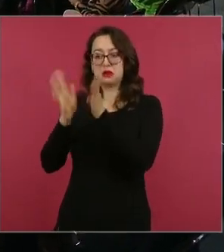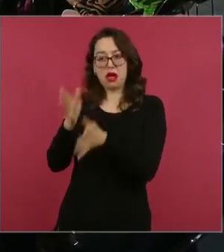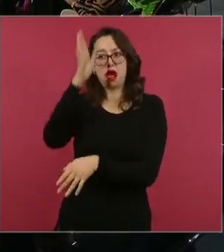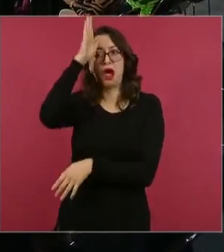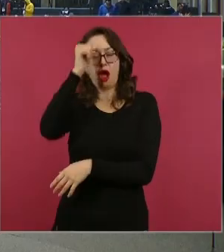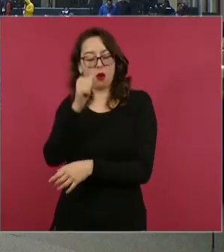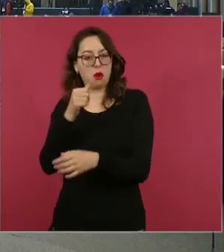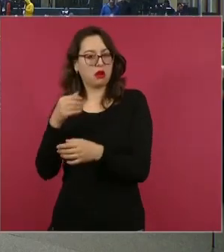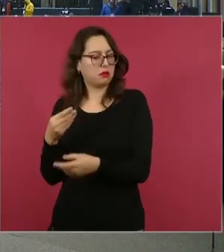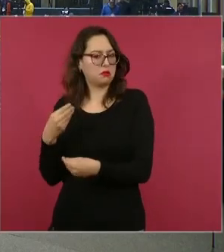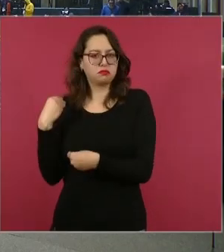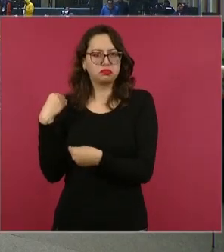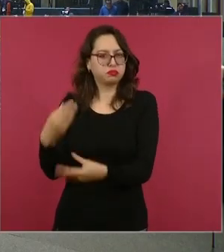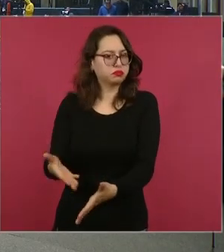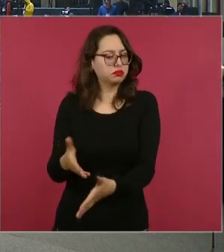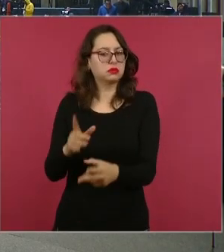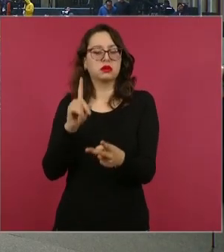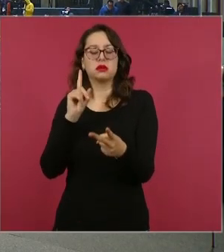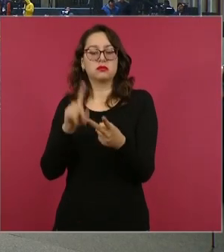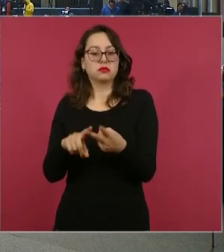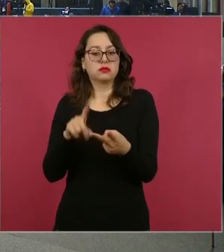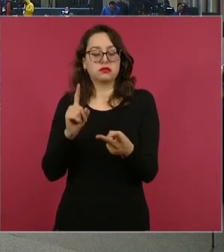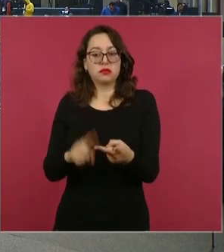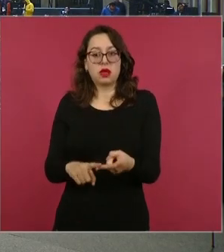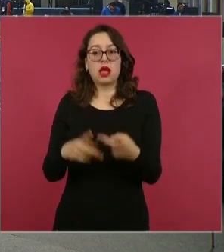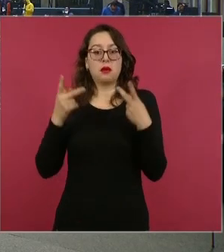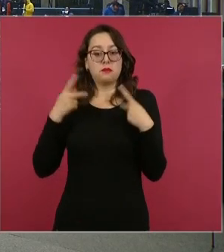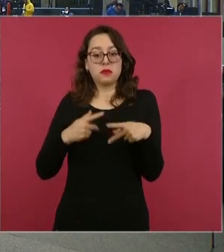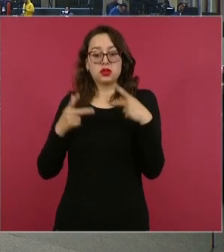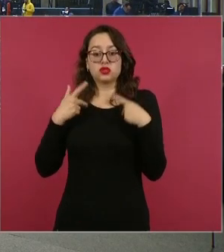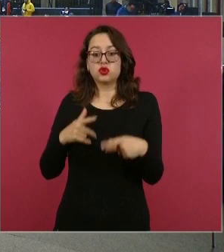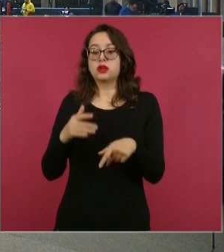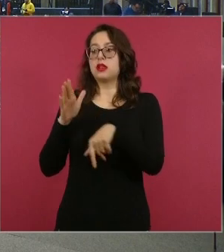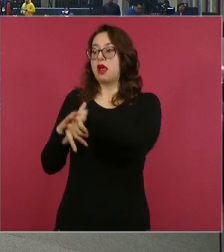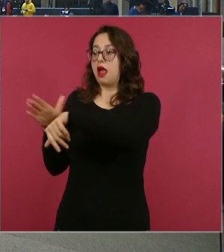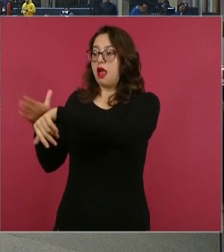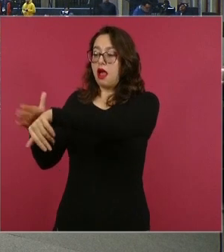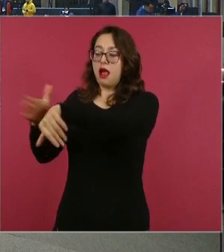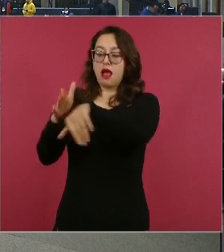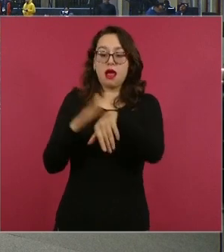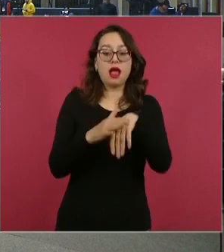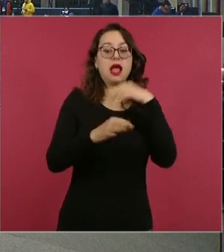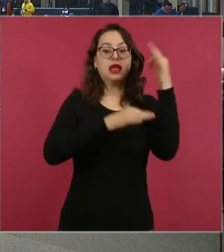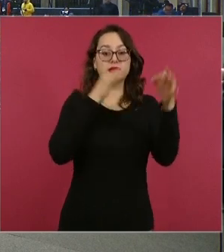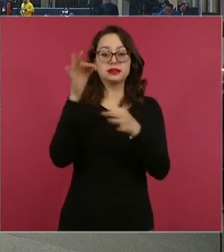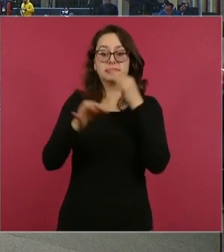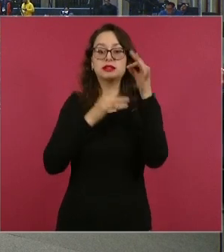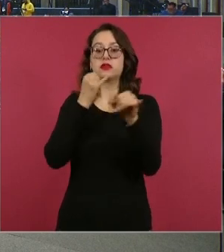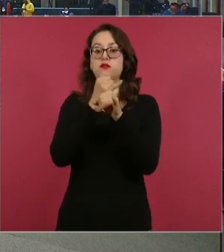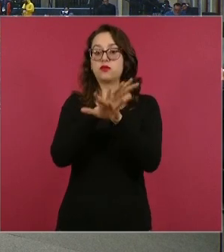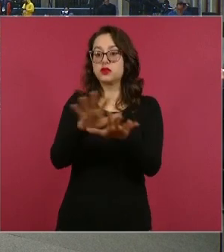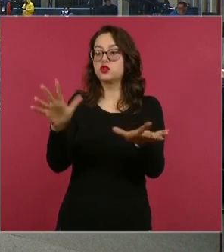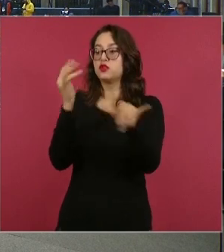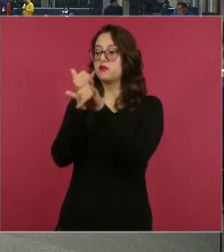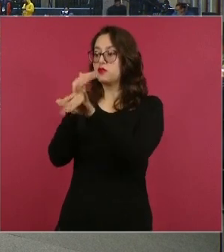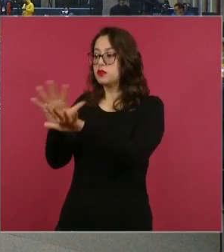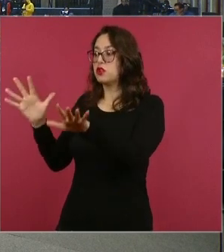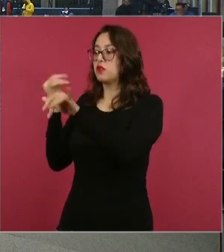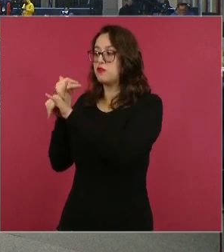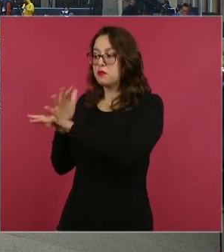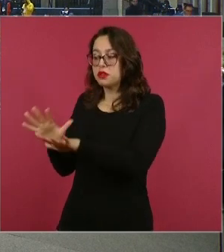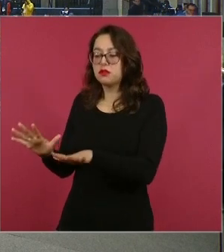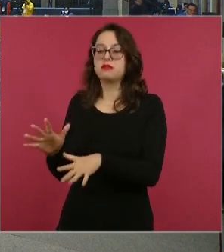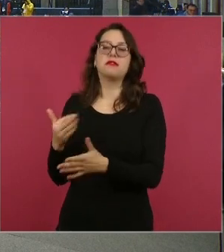porque hay muchas cosas que se tienen que ir dando a conocer de que como